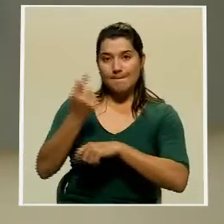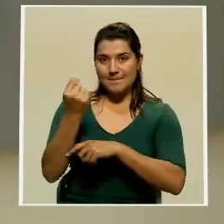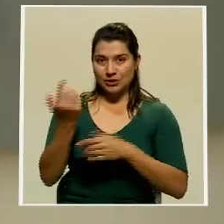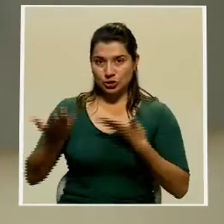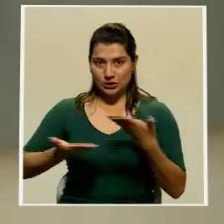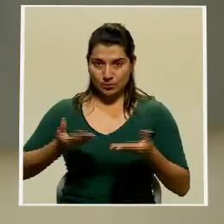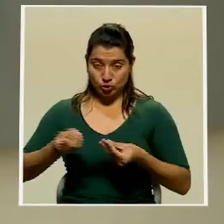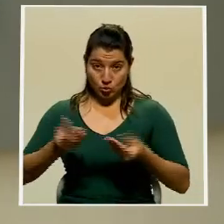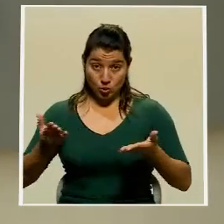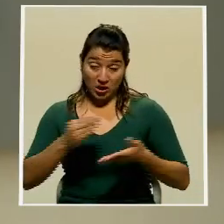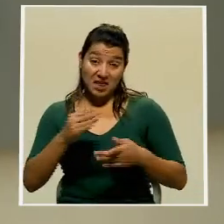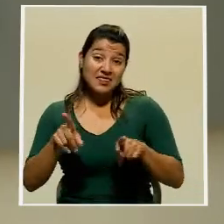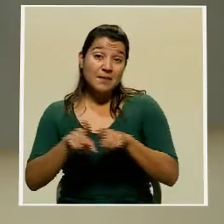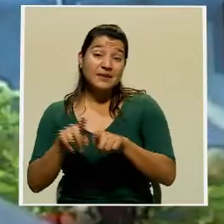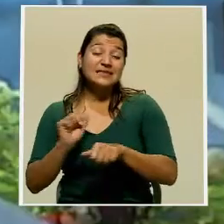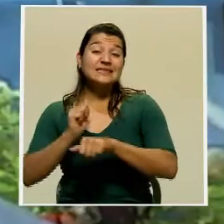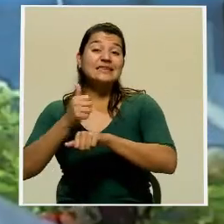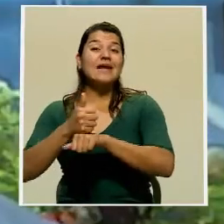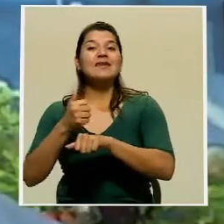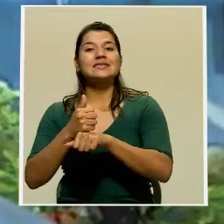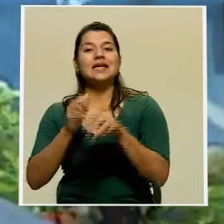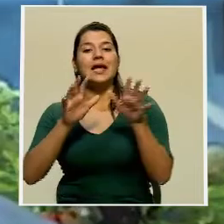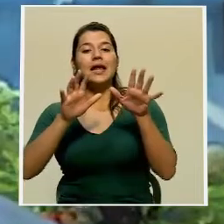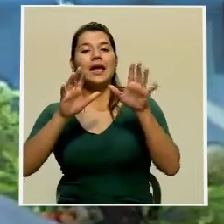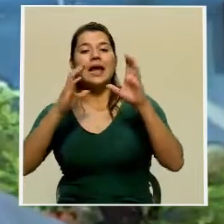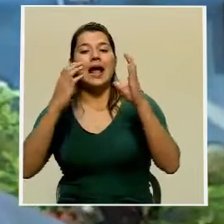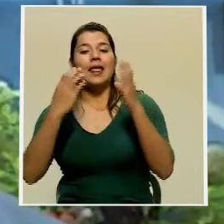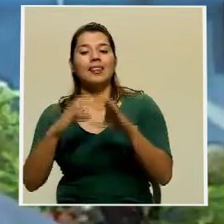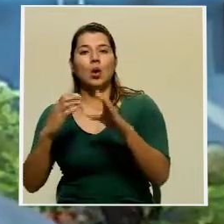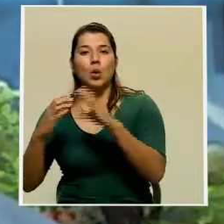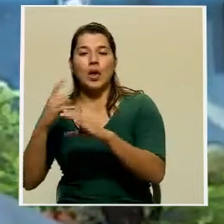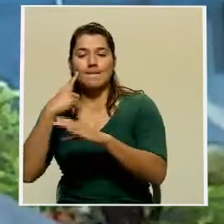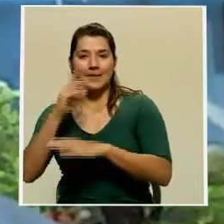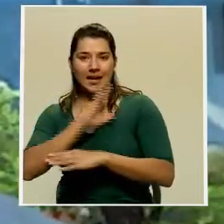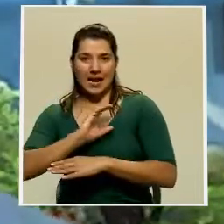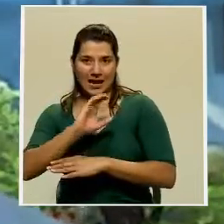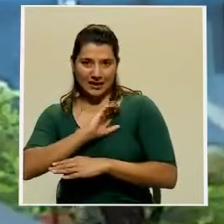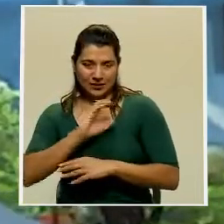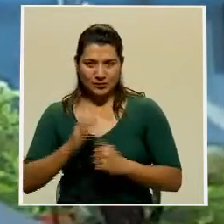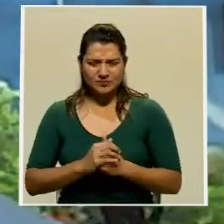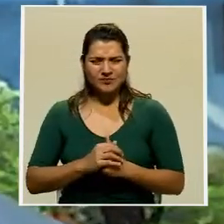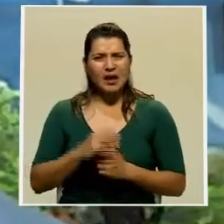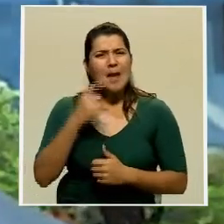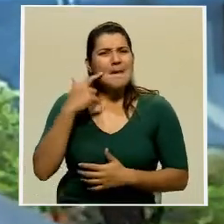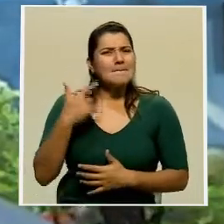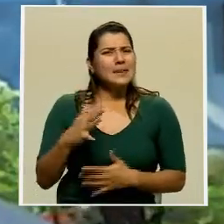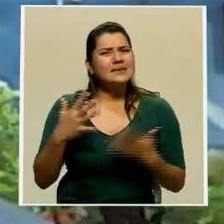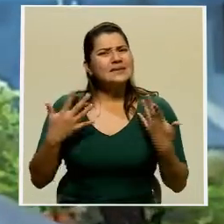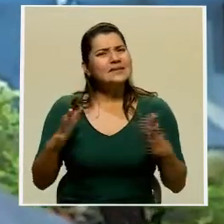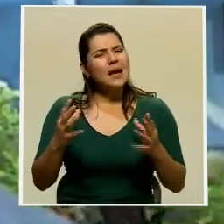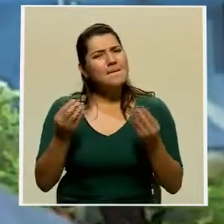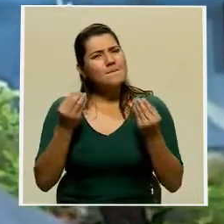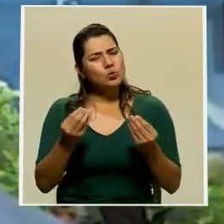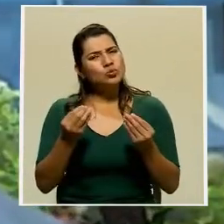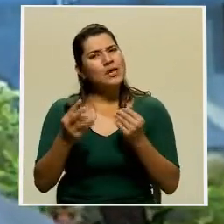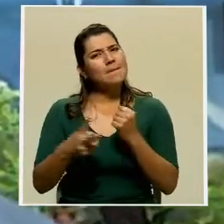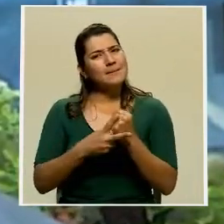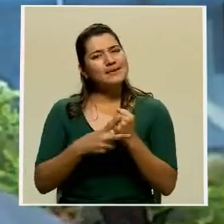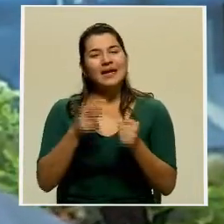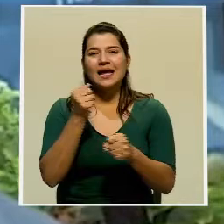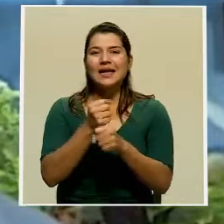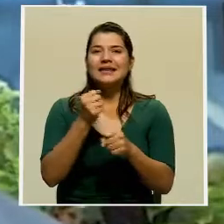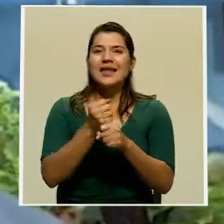de calidad, entre otras. Son transparentes, o sea, existe la sensación de que ya muchas veces el funcionario ya